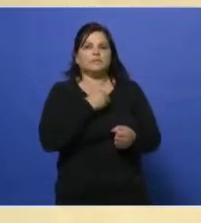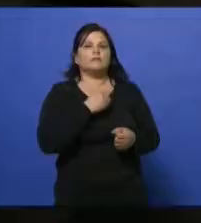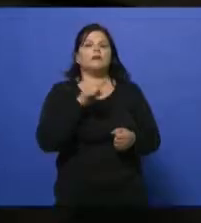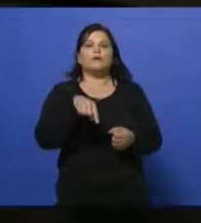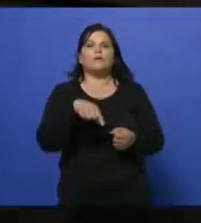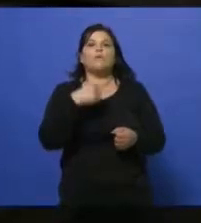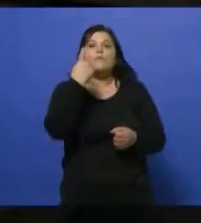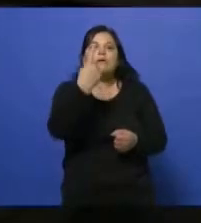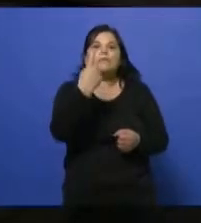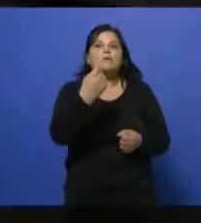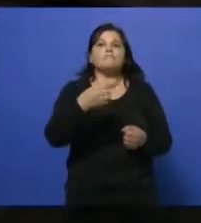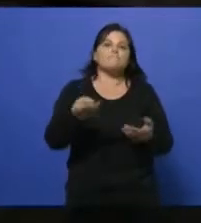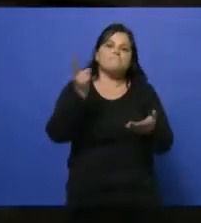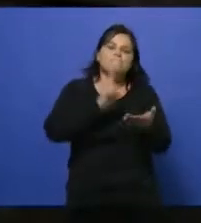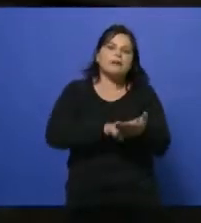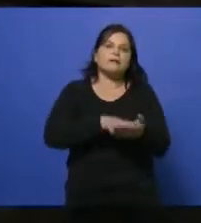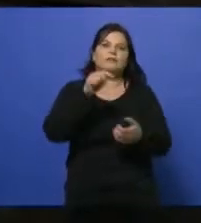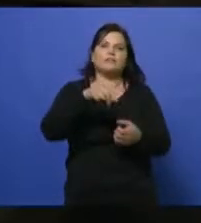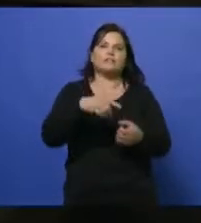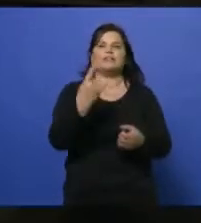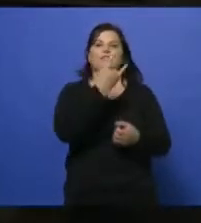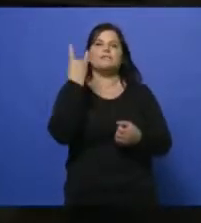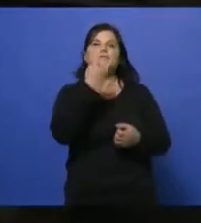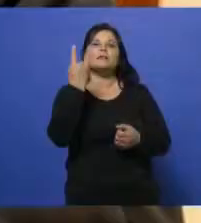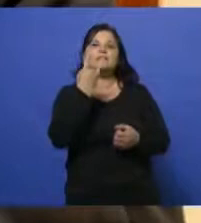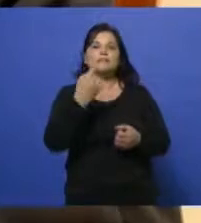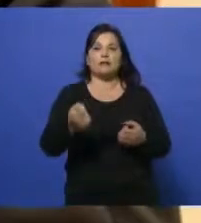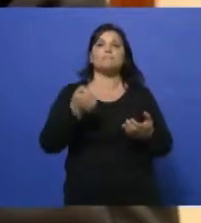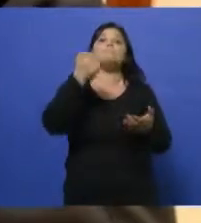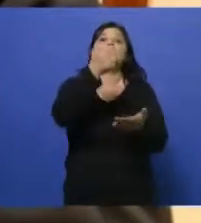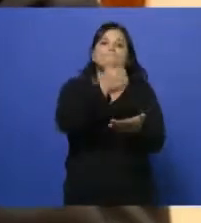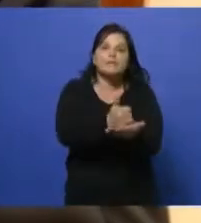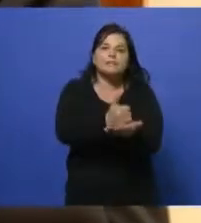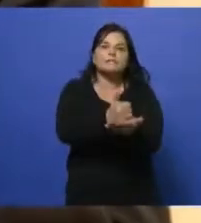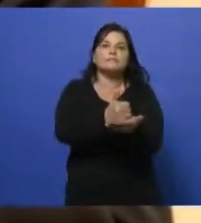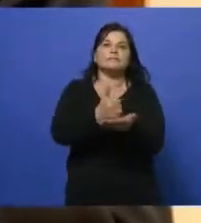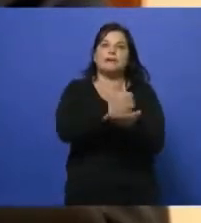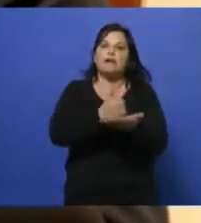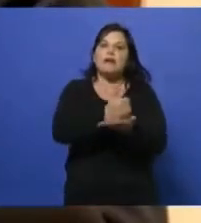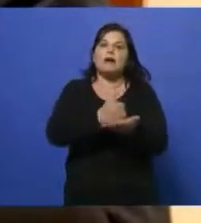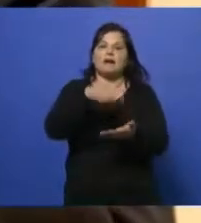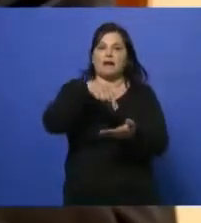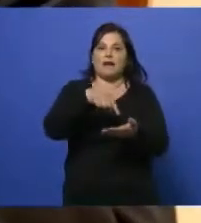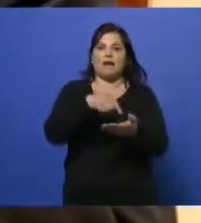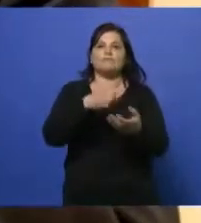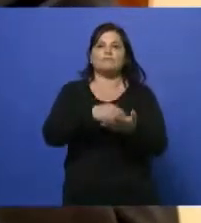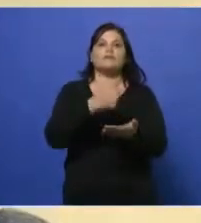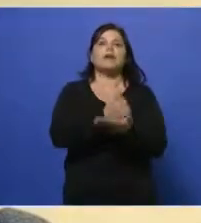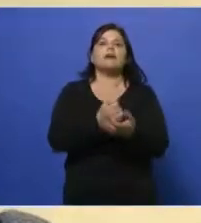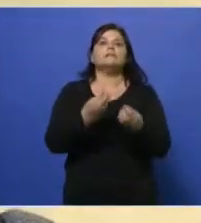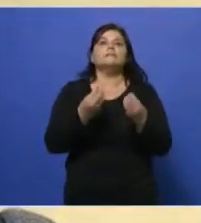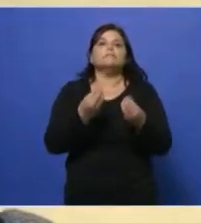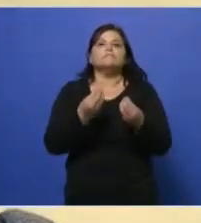sistematizada, prácticamente todas las áreas de la universidad van a tener algún tipo de presencia, no solamente aquellas en las cuales tiene anclaje algún